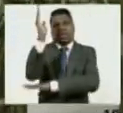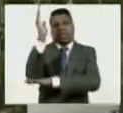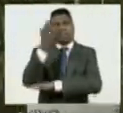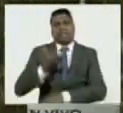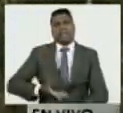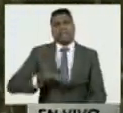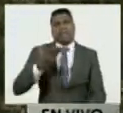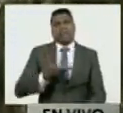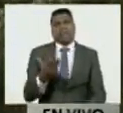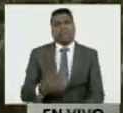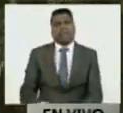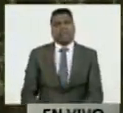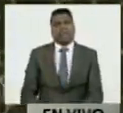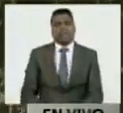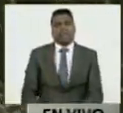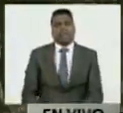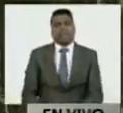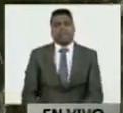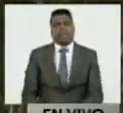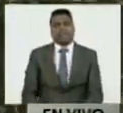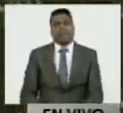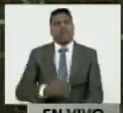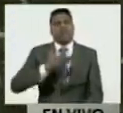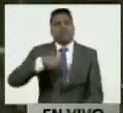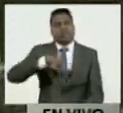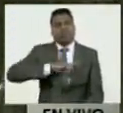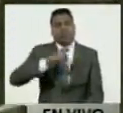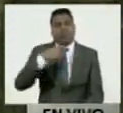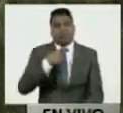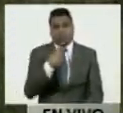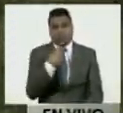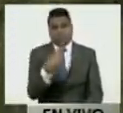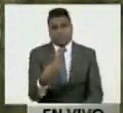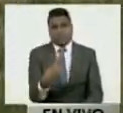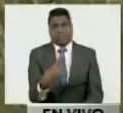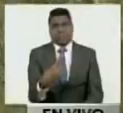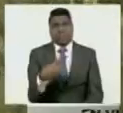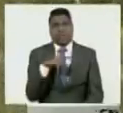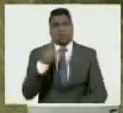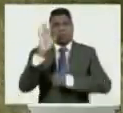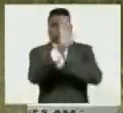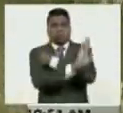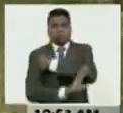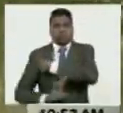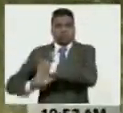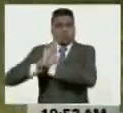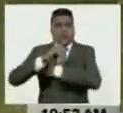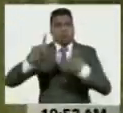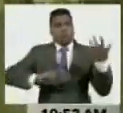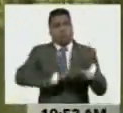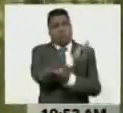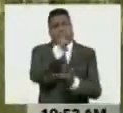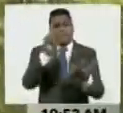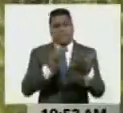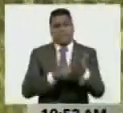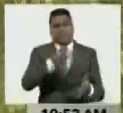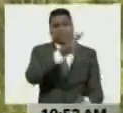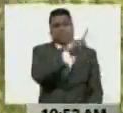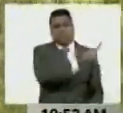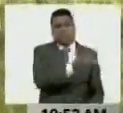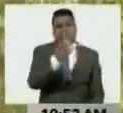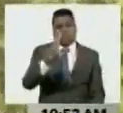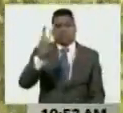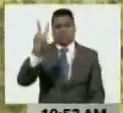fin, nosotros podemos definir la seguridad integral de 231 templos, se desempeñó